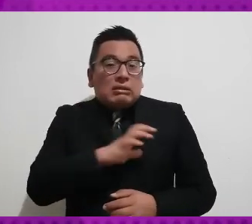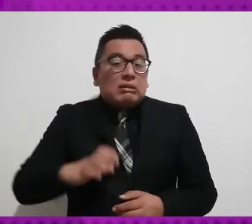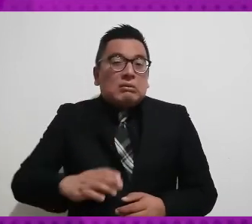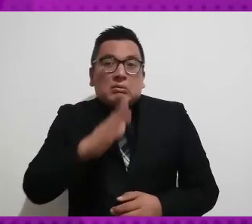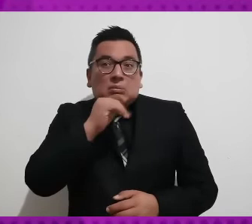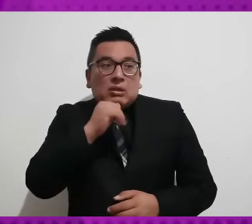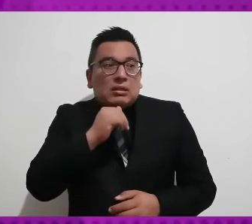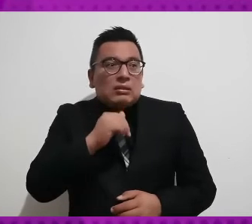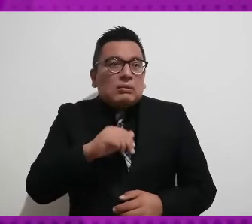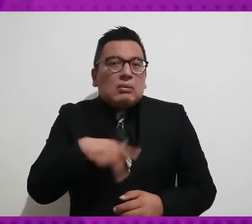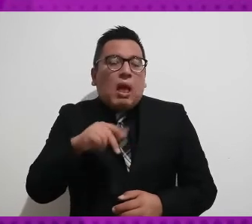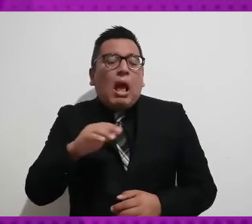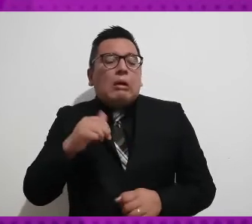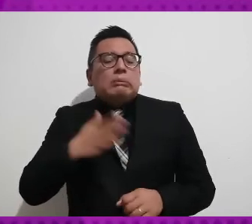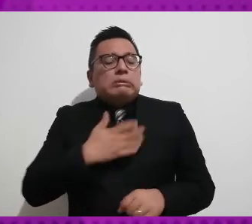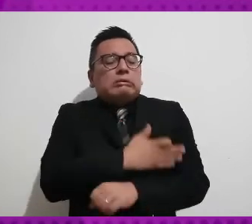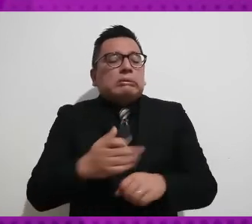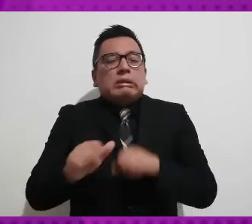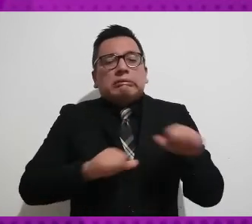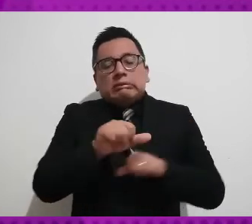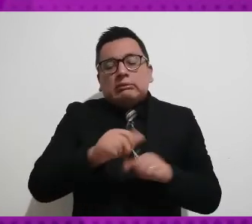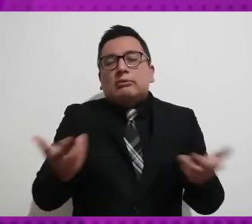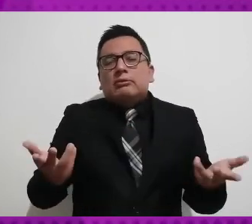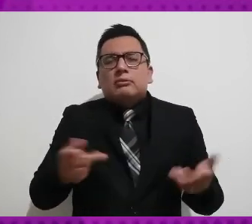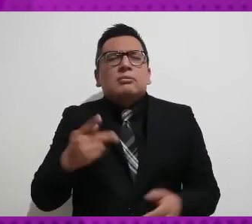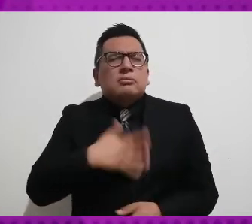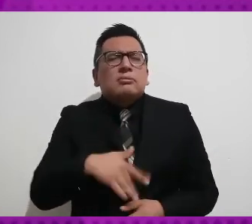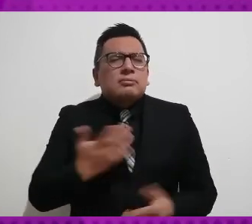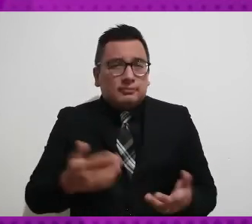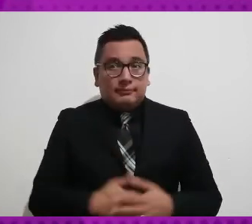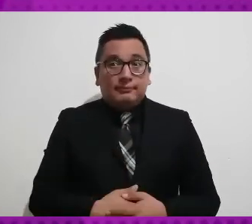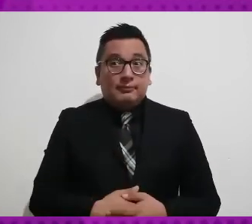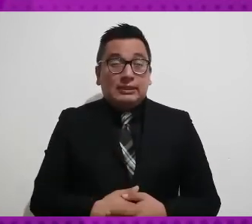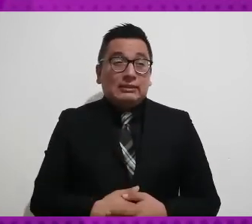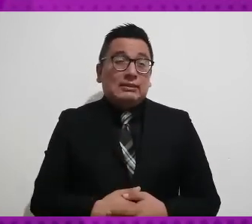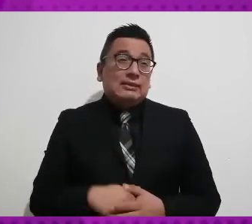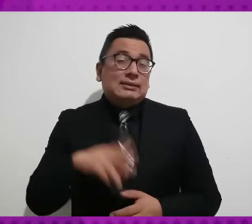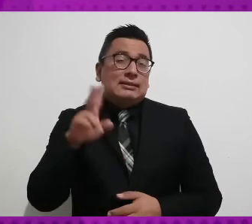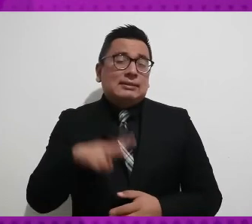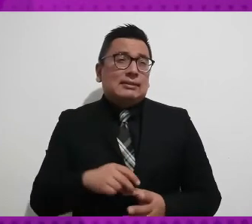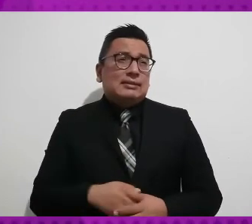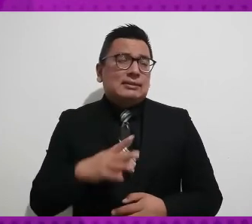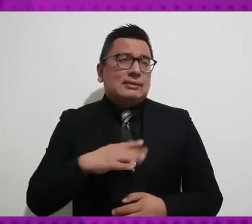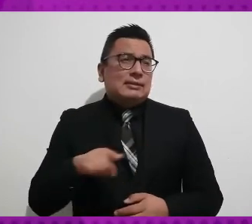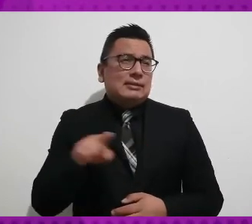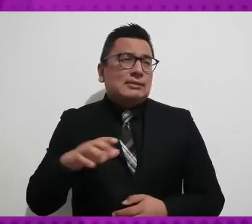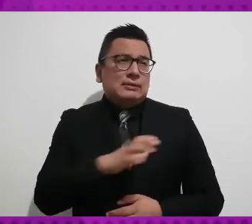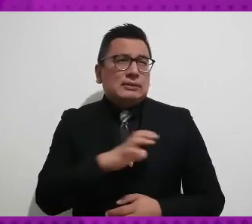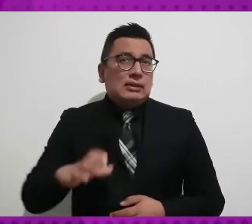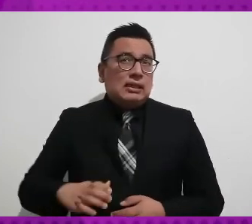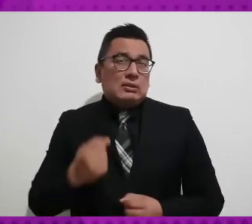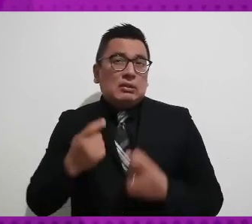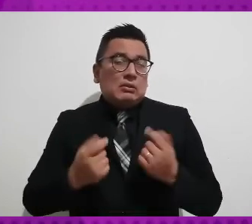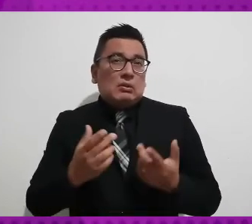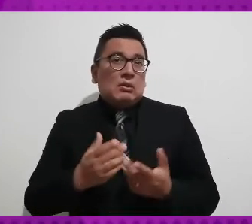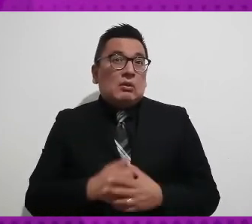fin. ¿Cómo ven esta parte? Bueno, un fenómeno extraño el tema de que no se pudieron postular y que la mayoría